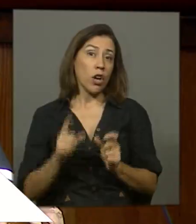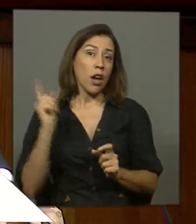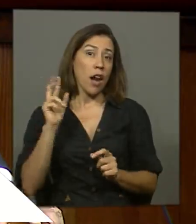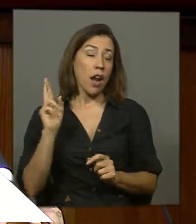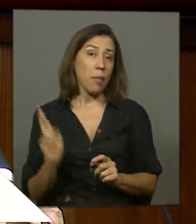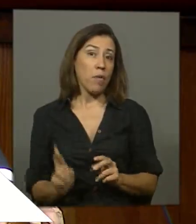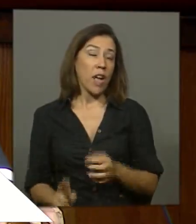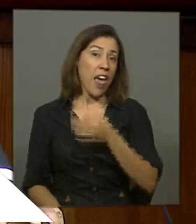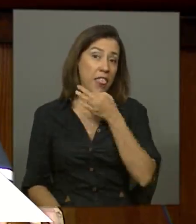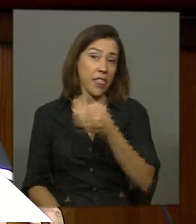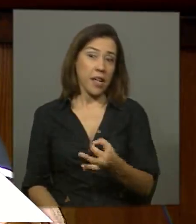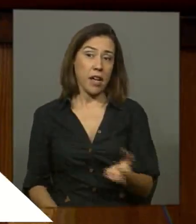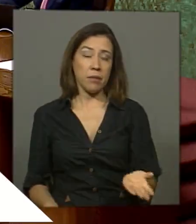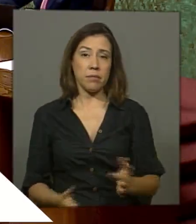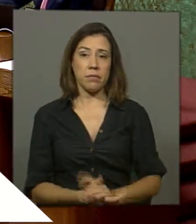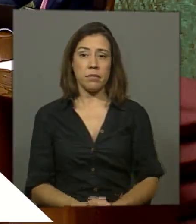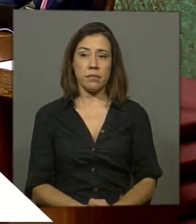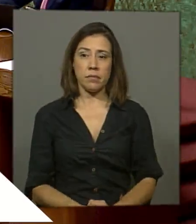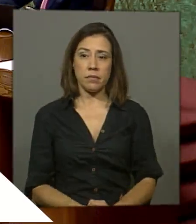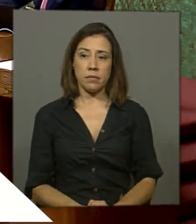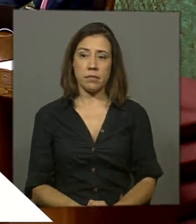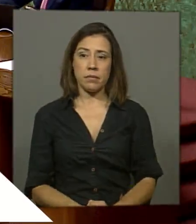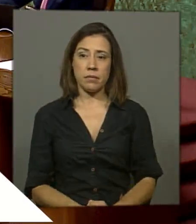señale gracias